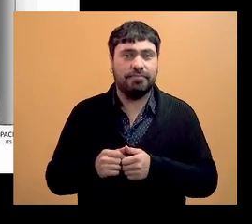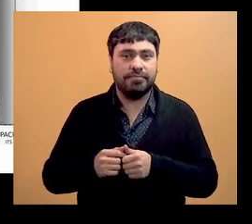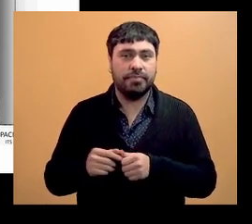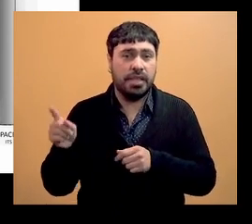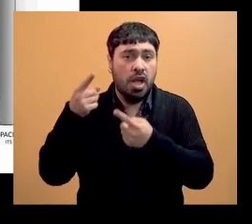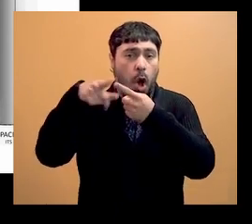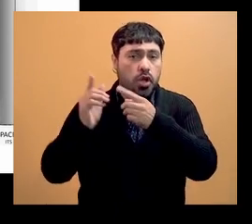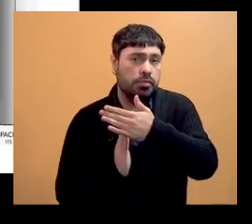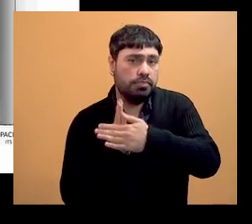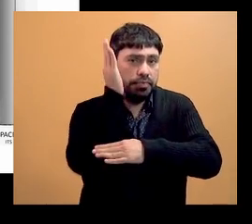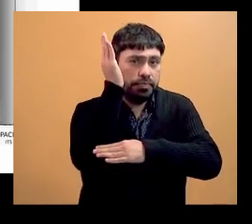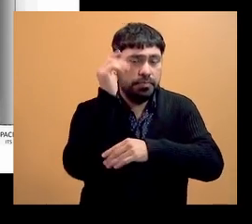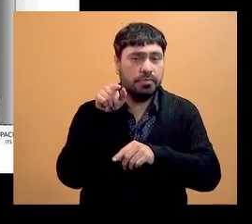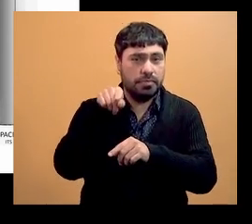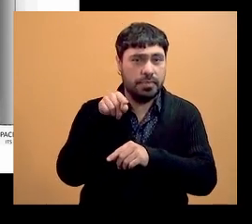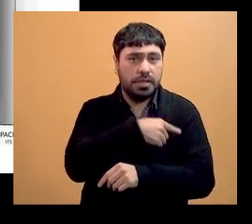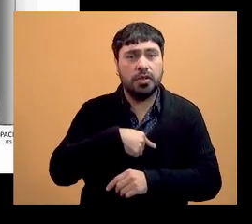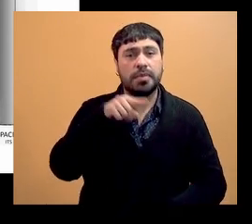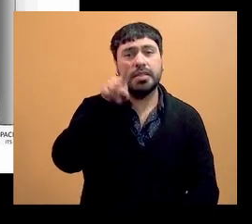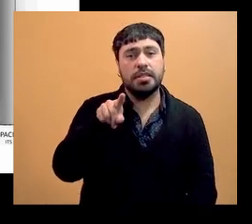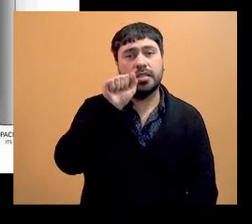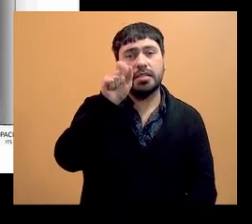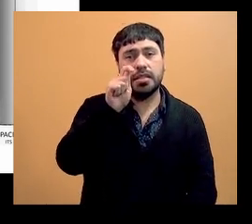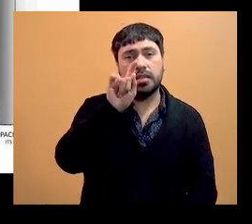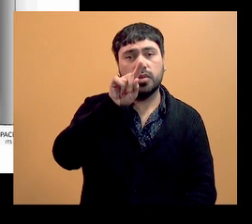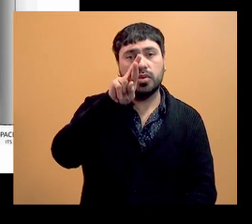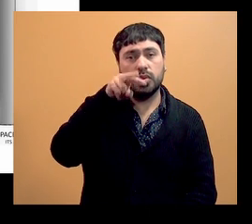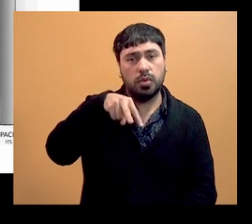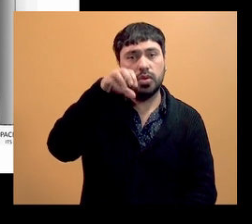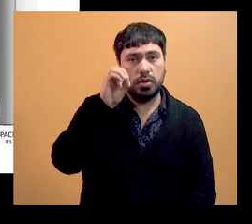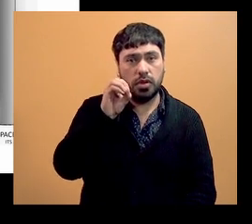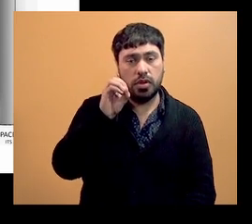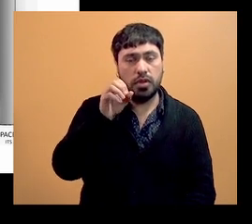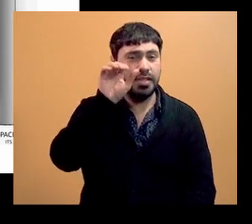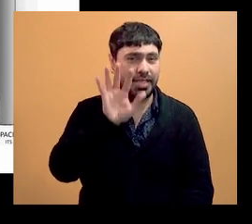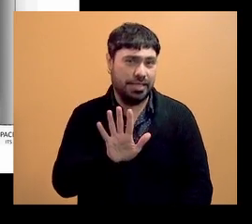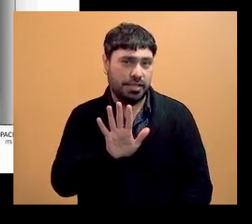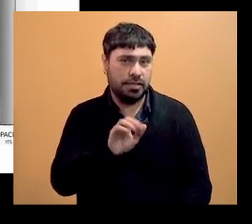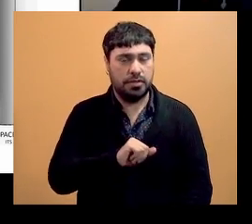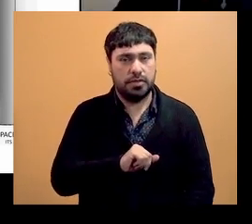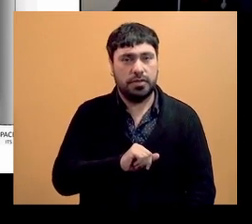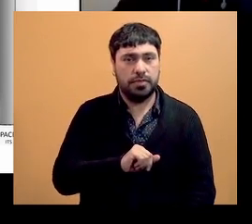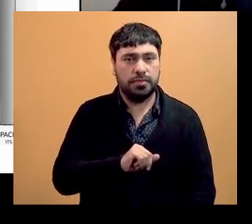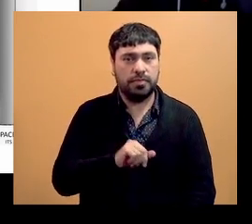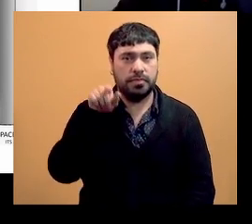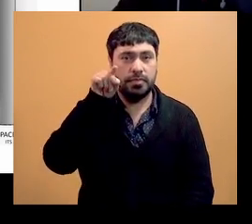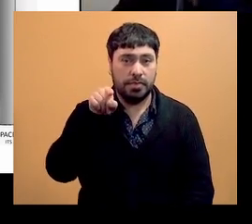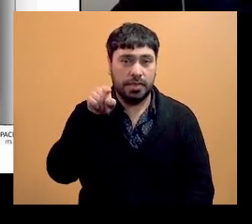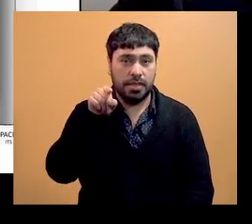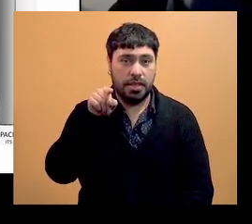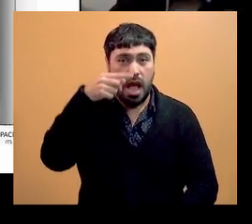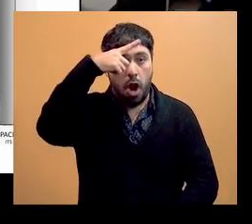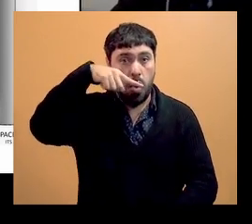Saturno V de NASA, quien llevó a todas las cápsulas Apolo a la Luna durante el programa Apolo que hablábamos antes.